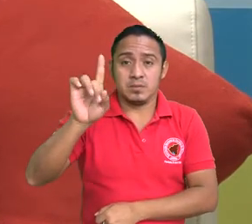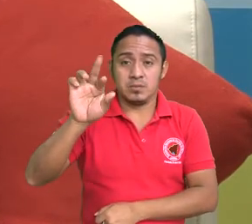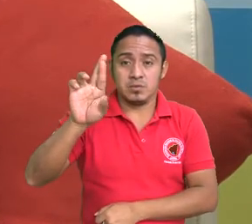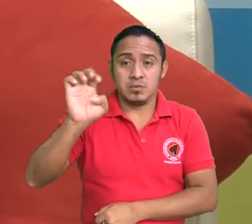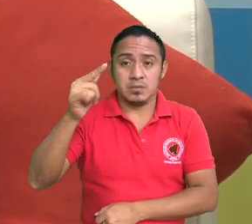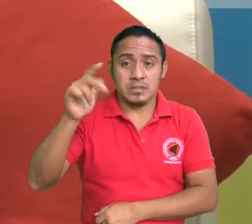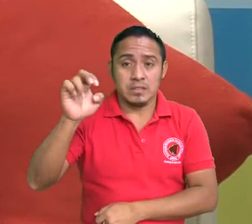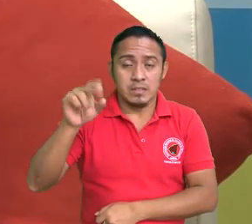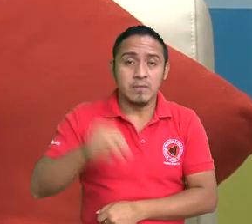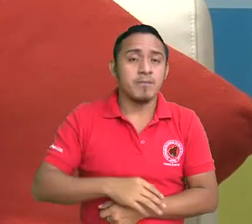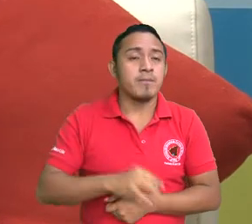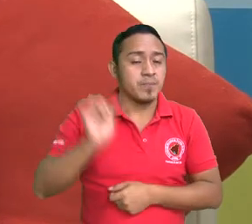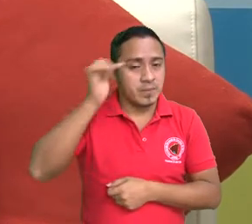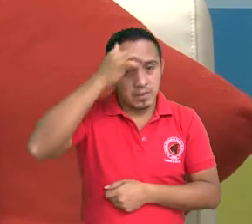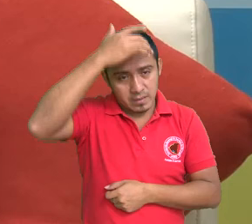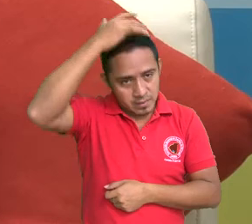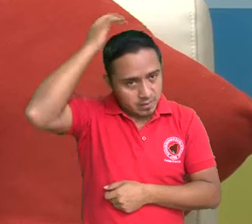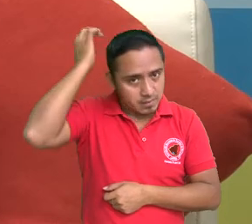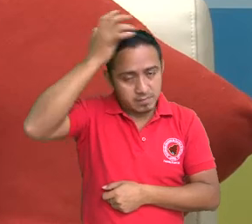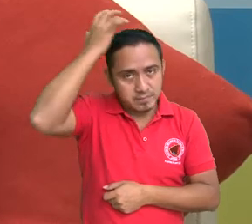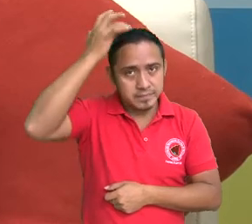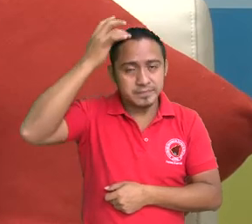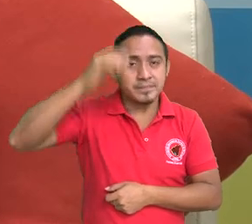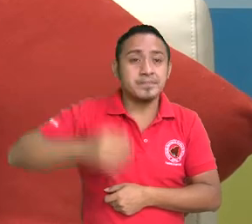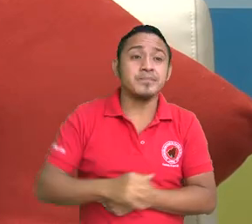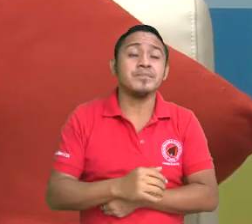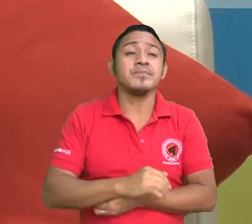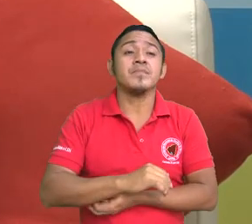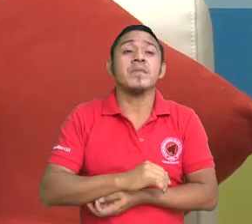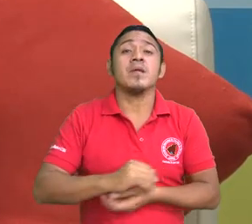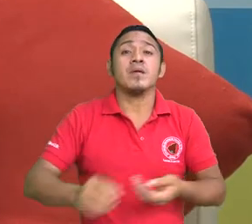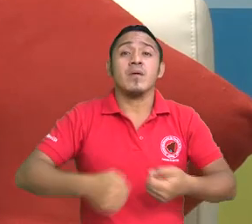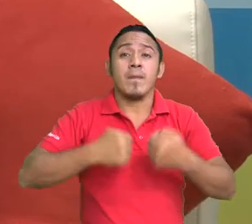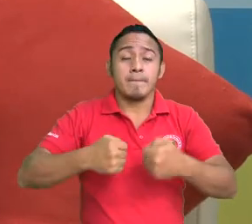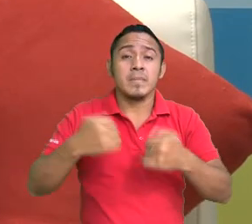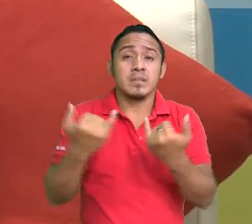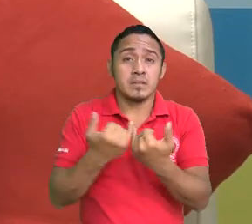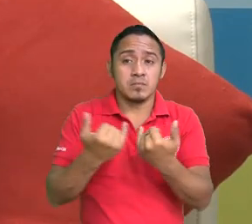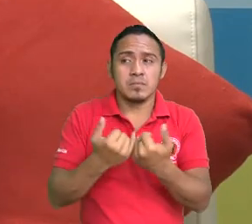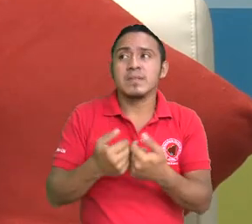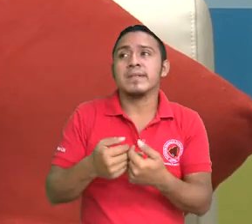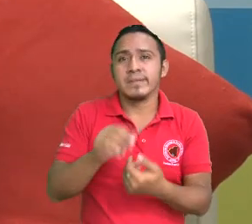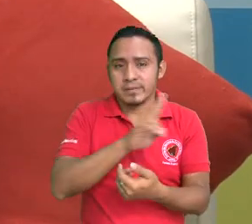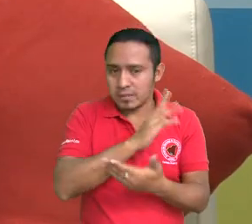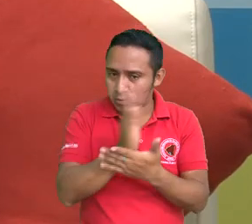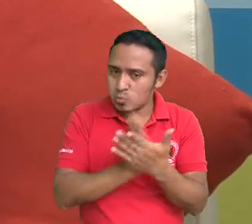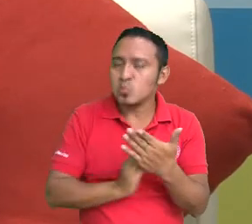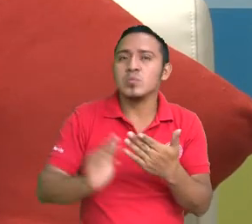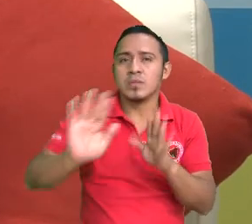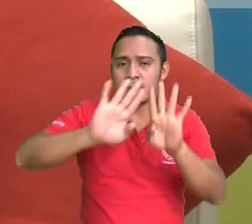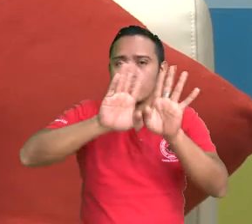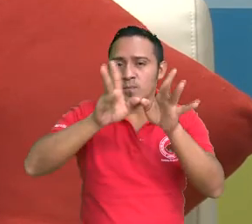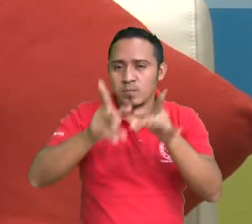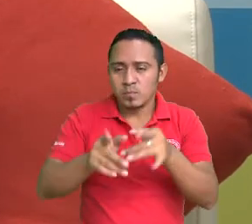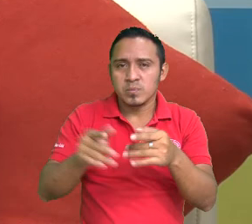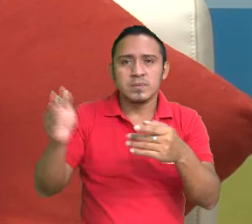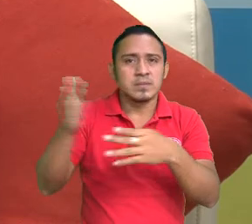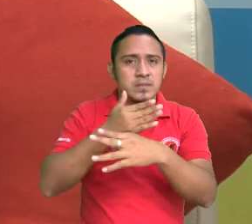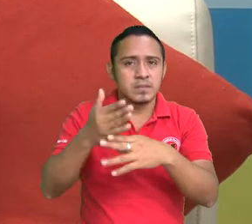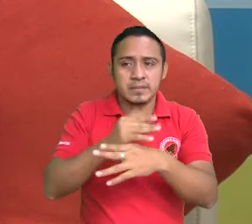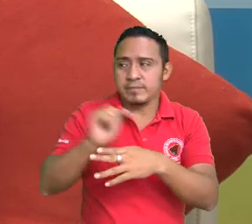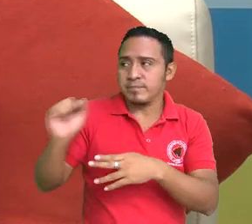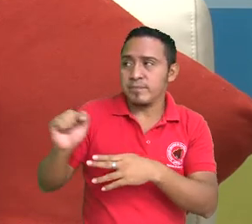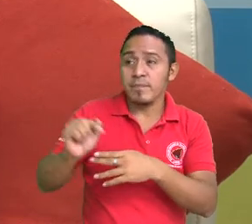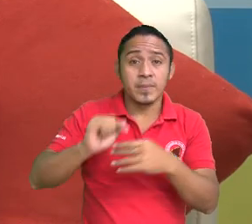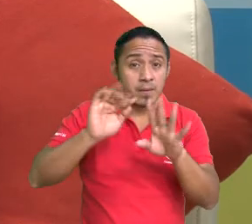¿verdad?, a nivel del folículo o a nivel de su sistema en los hombres, pero también se puede dar en las mujeres, pero es muy diferente. Eso